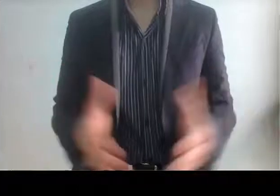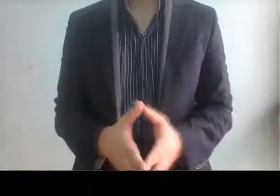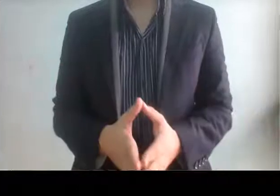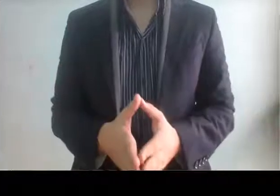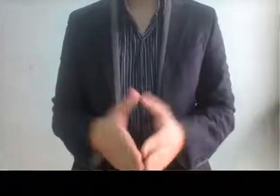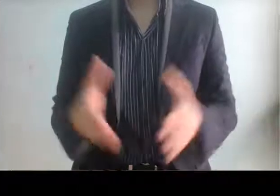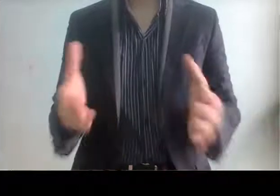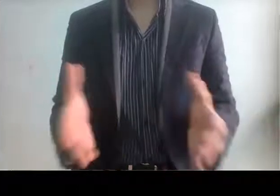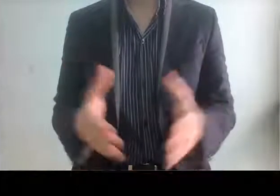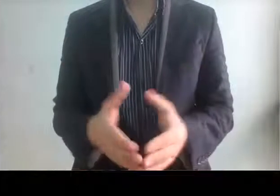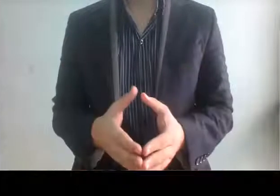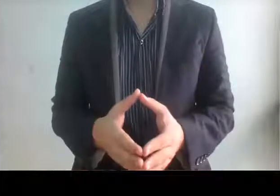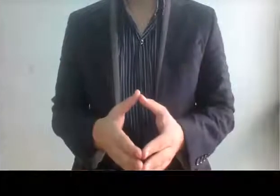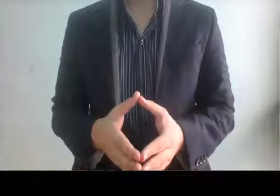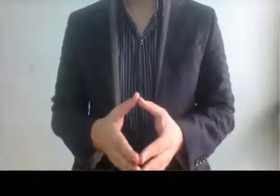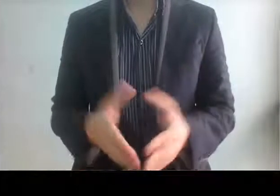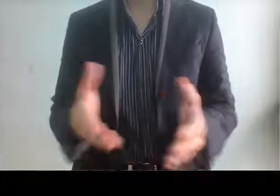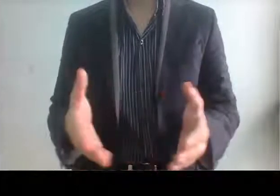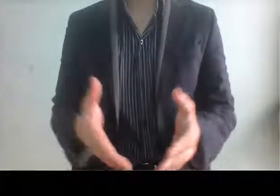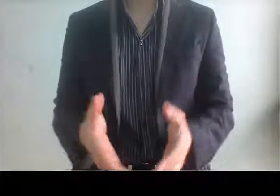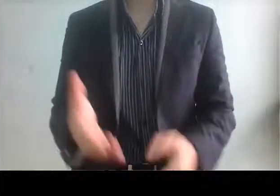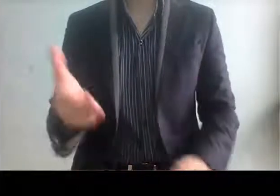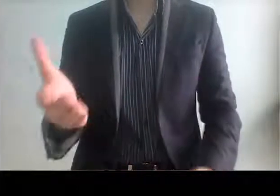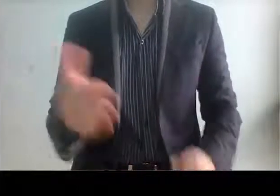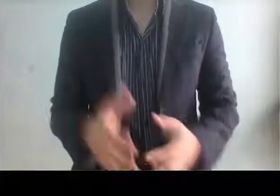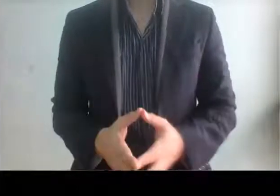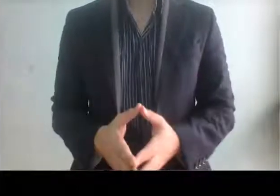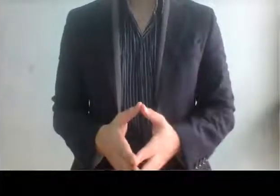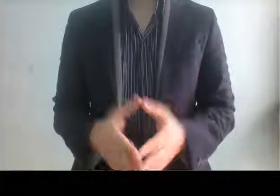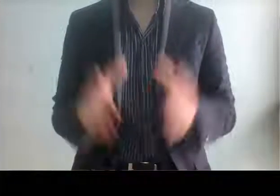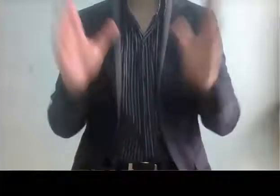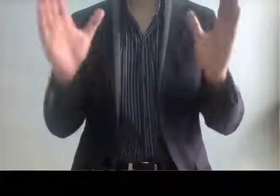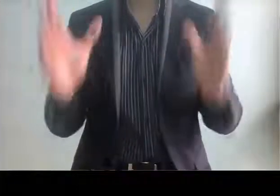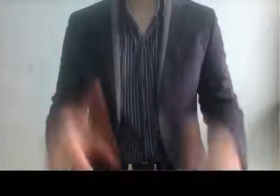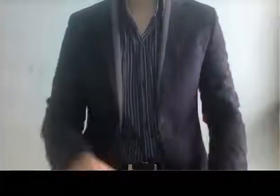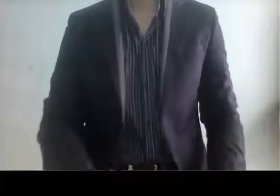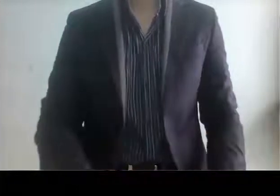creo que es una excelente noticia. Si esto les agradó, me pueden dejar un like, un comentario y nos veremos muy pronto. Hasta la próxima.